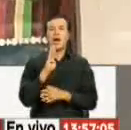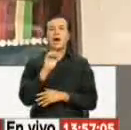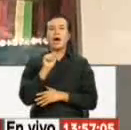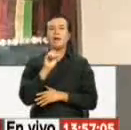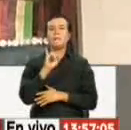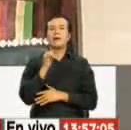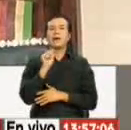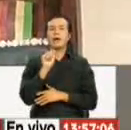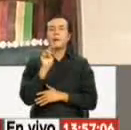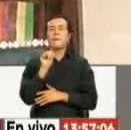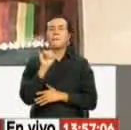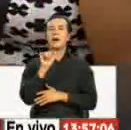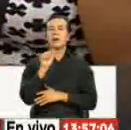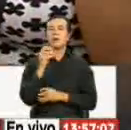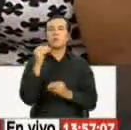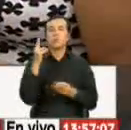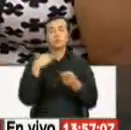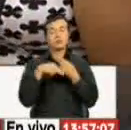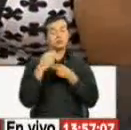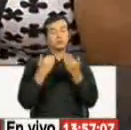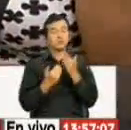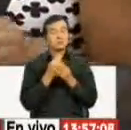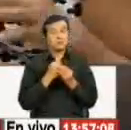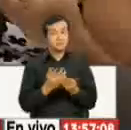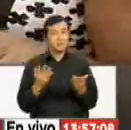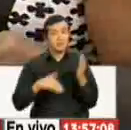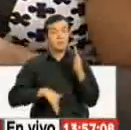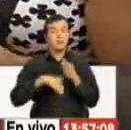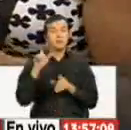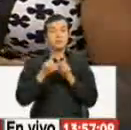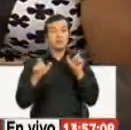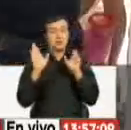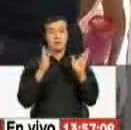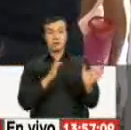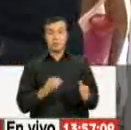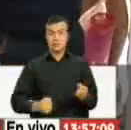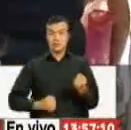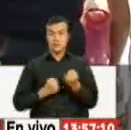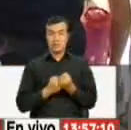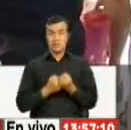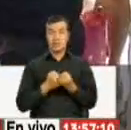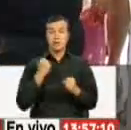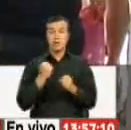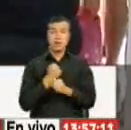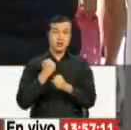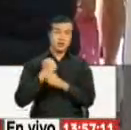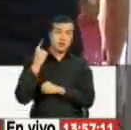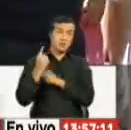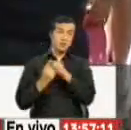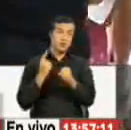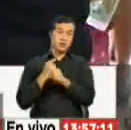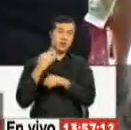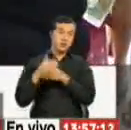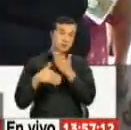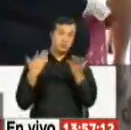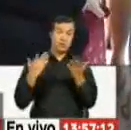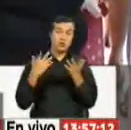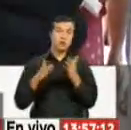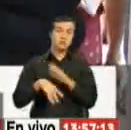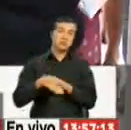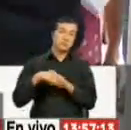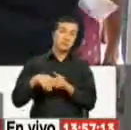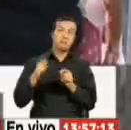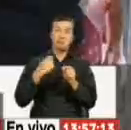convertido en cuna de emprendedores y además usado como terapia labora en todo el año y de ellas en bingo lo